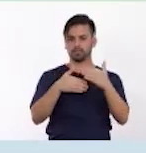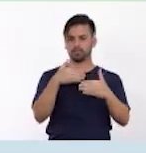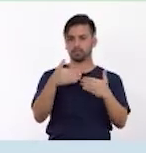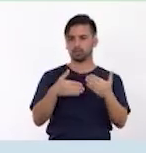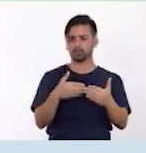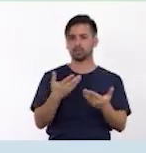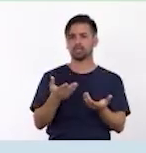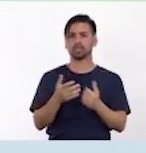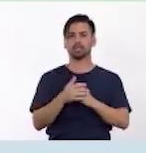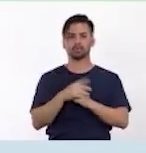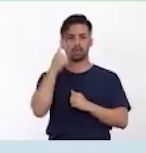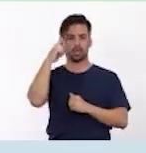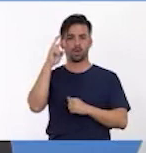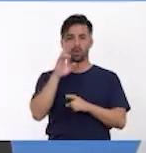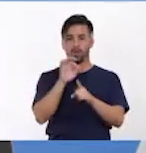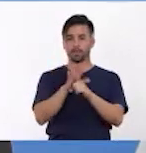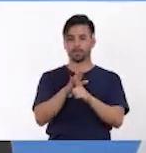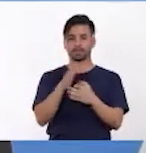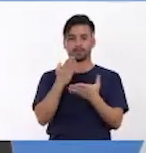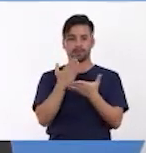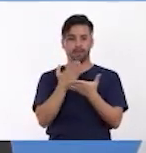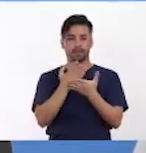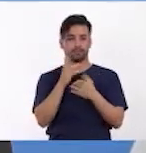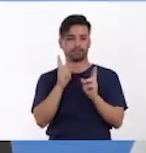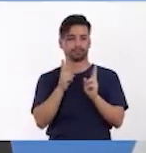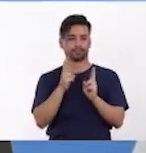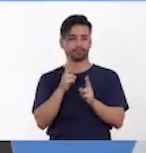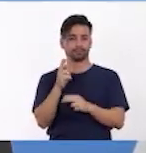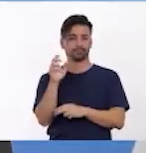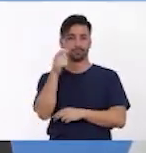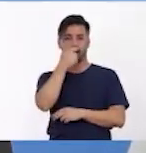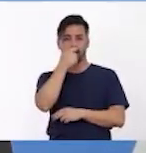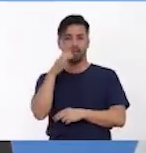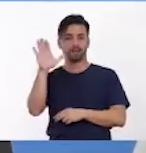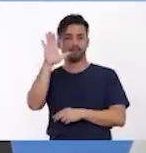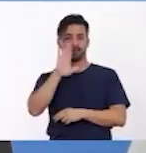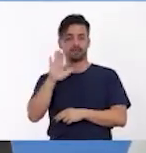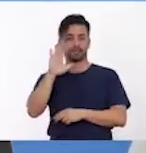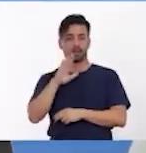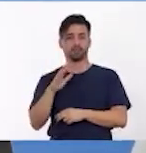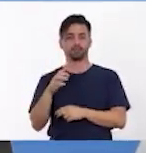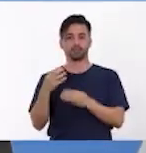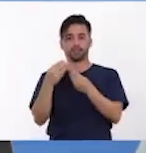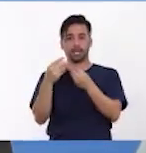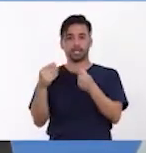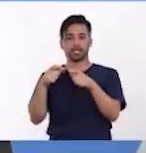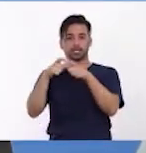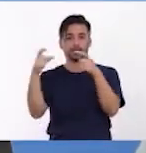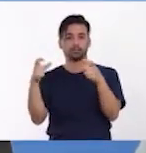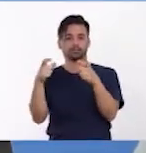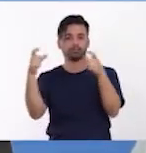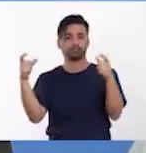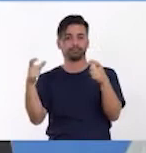eso hablamos de África, con el desierto de Sahara que crece hacia el sur, va a velocidad